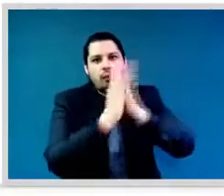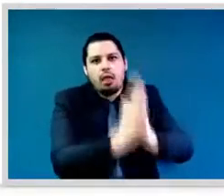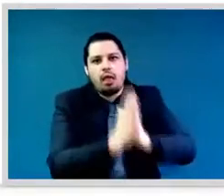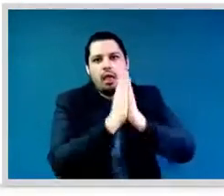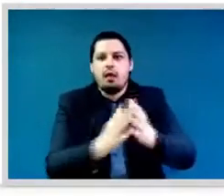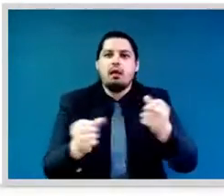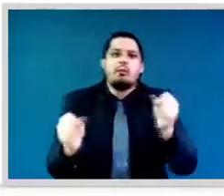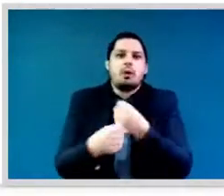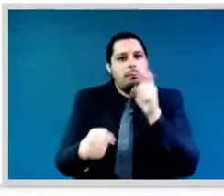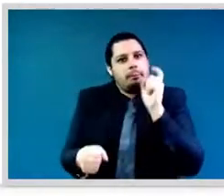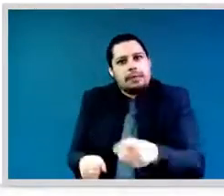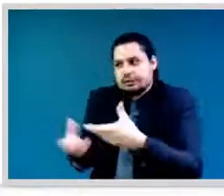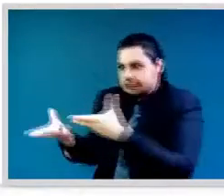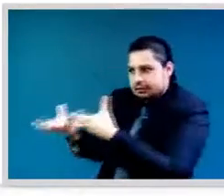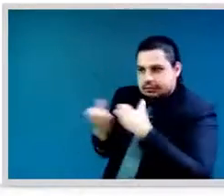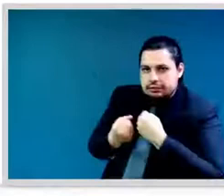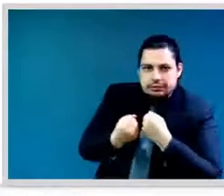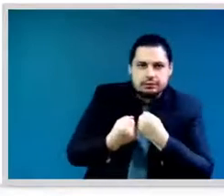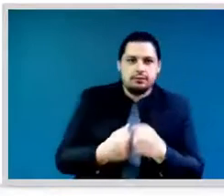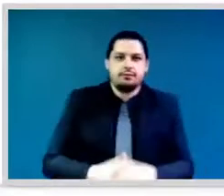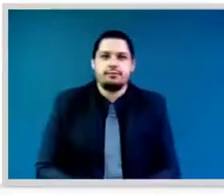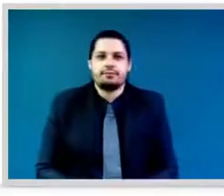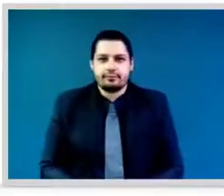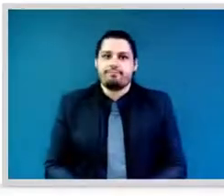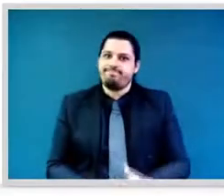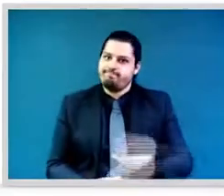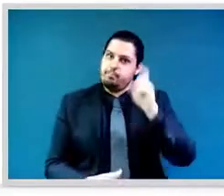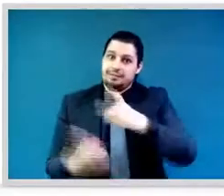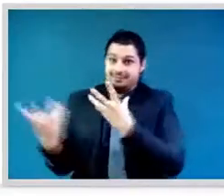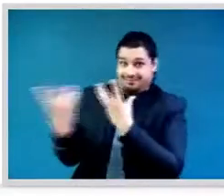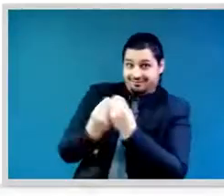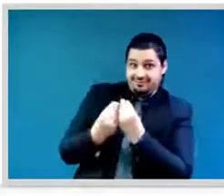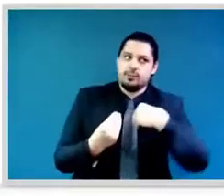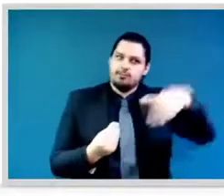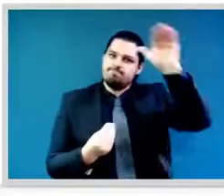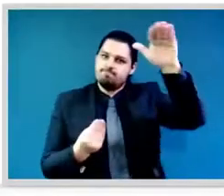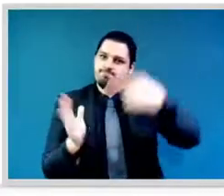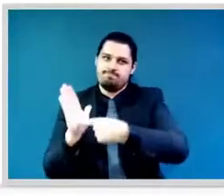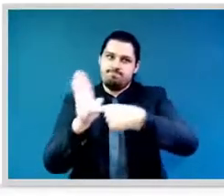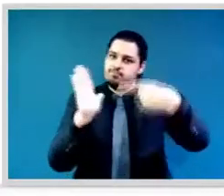dejar claro que debemos llevar adelante acciones concretas más rápidas.